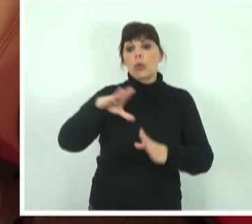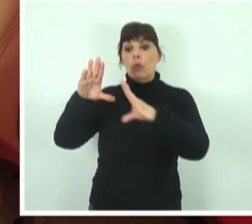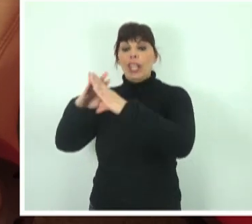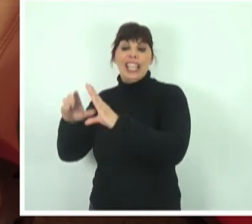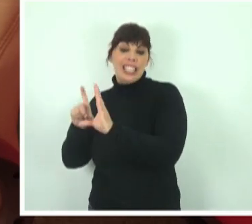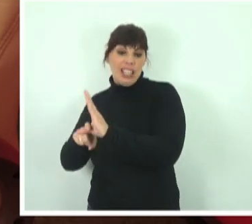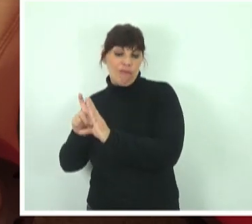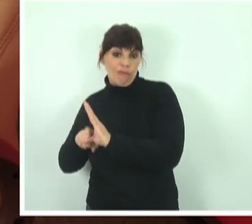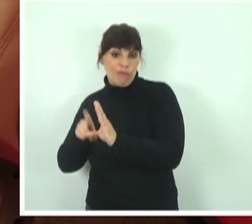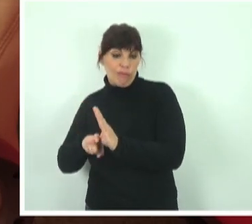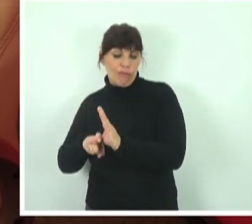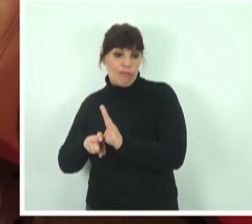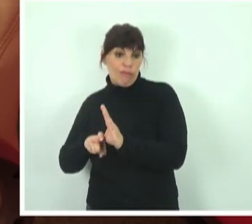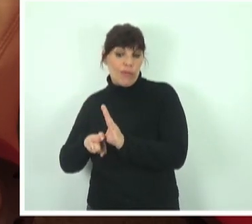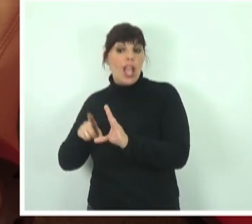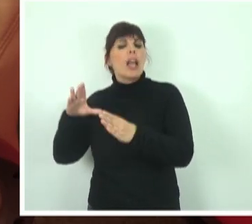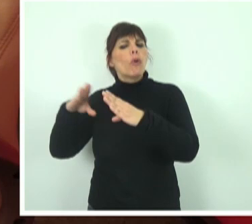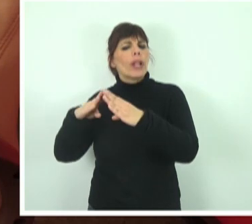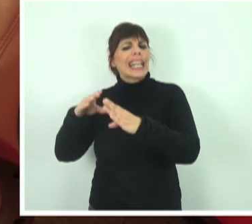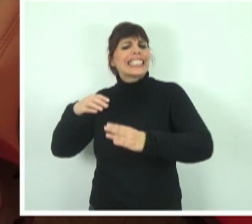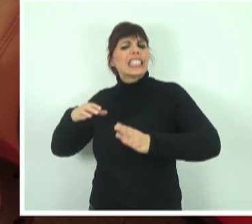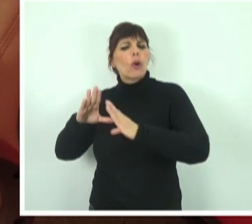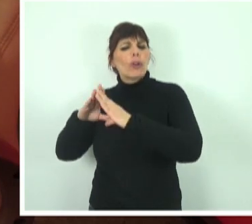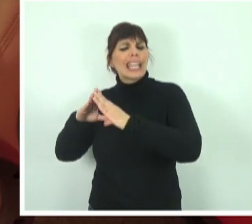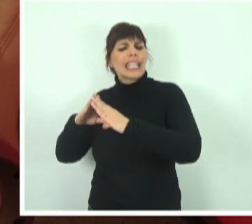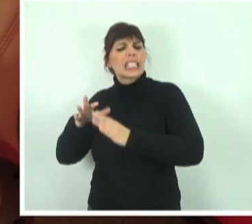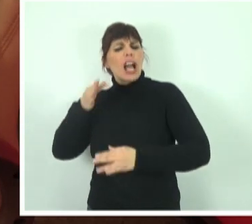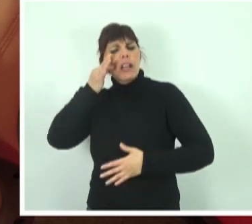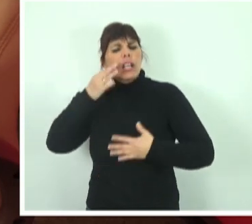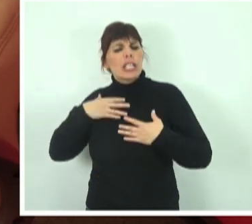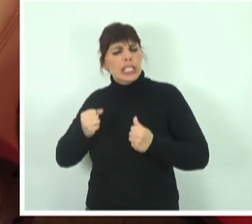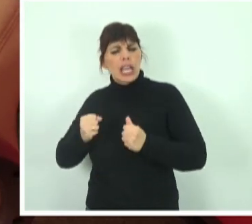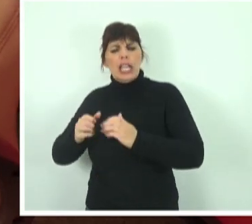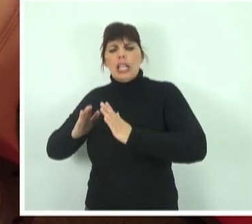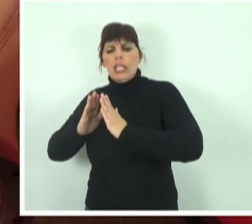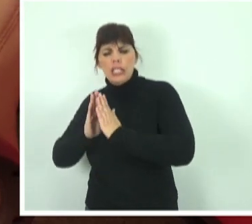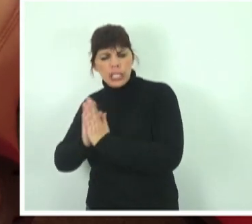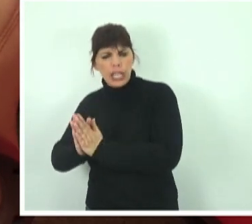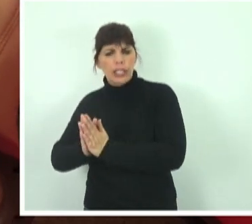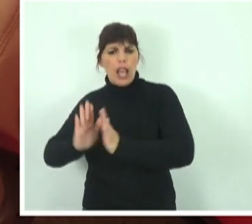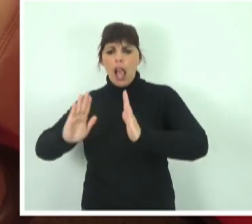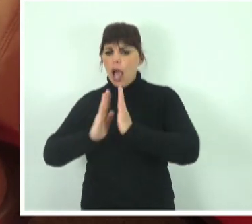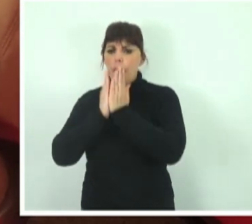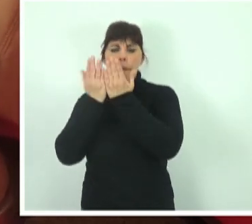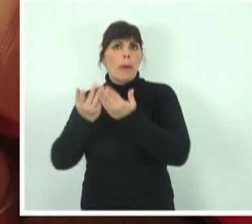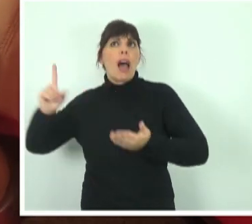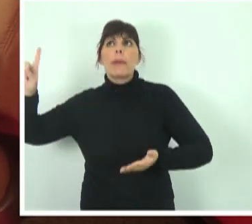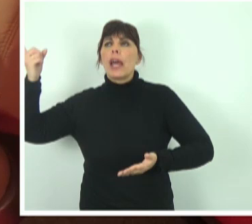iglesia sana. Sana. Con la buena palabra, la presencia del